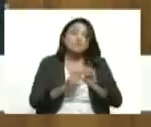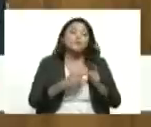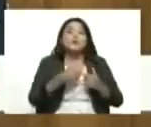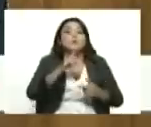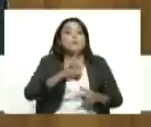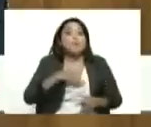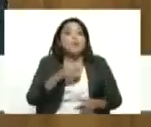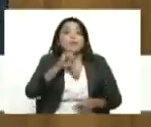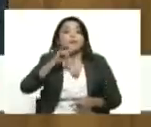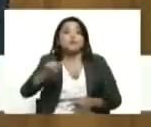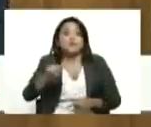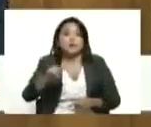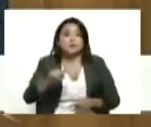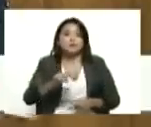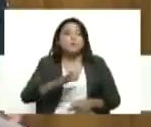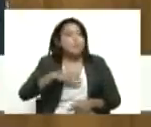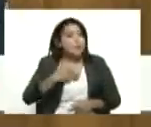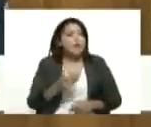¿Va?